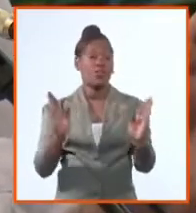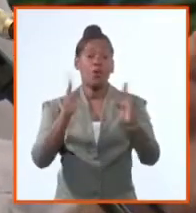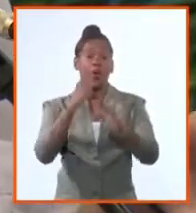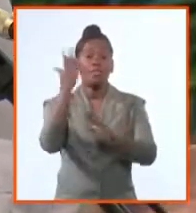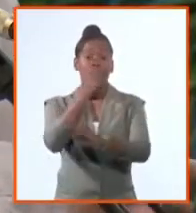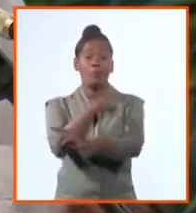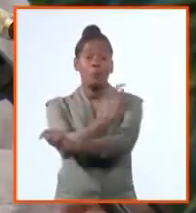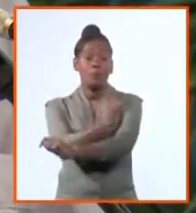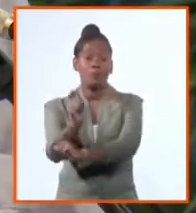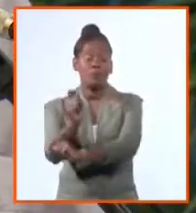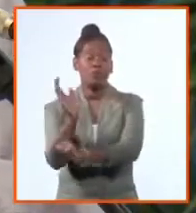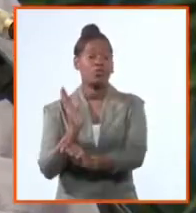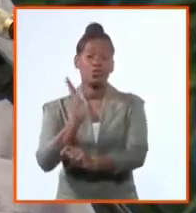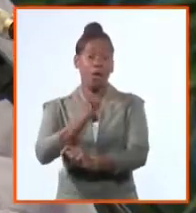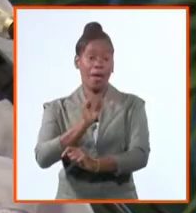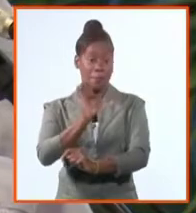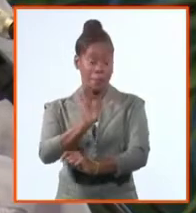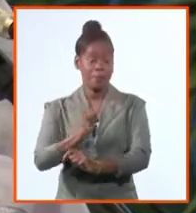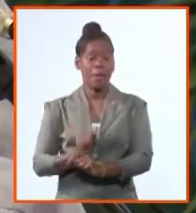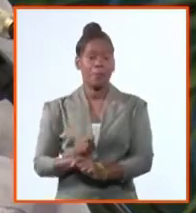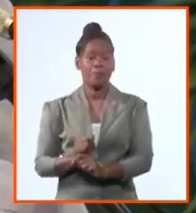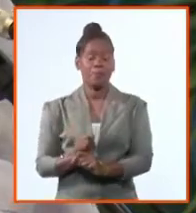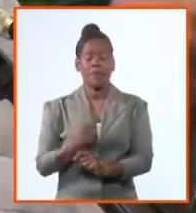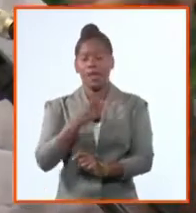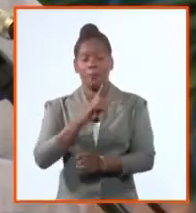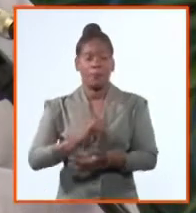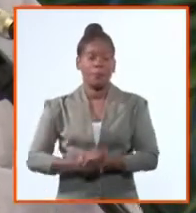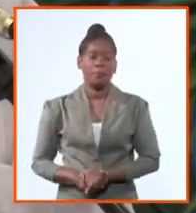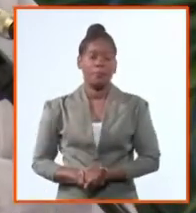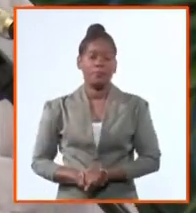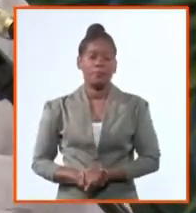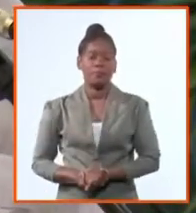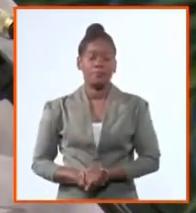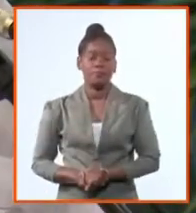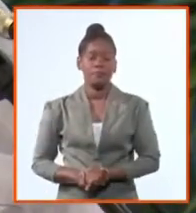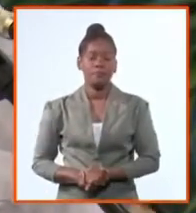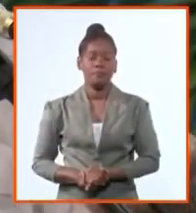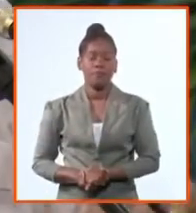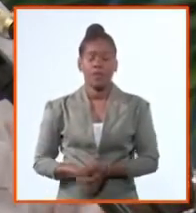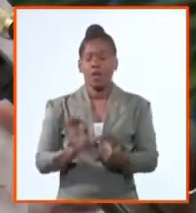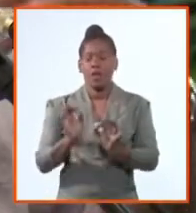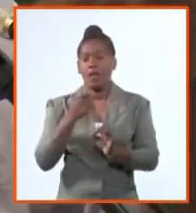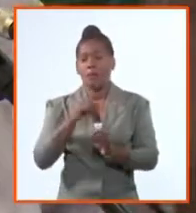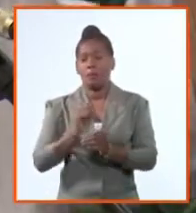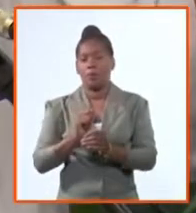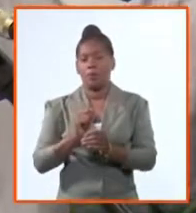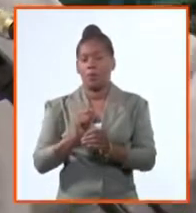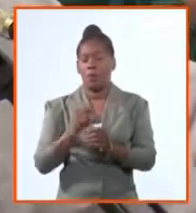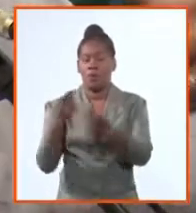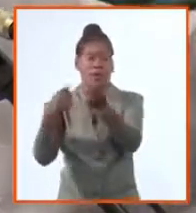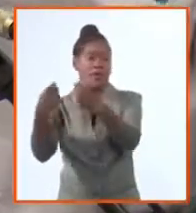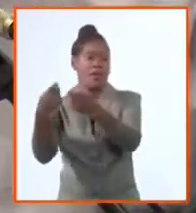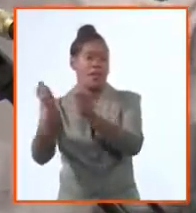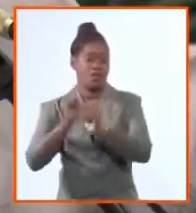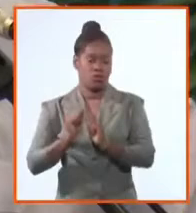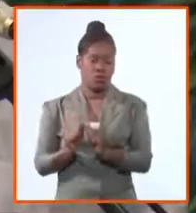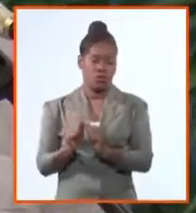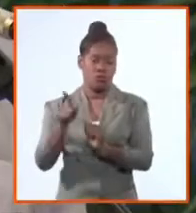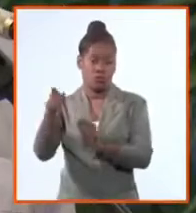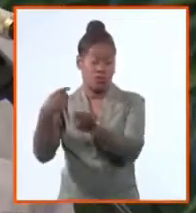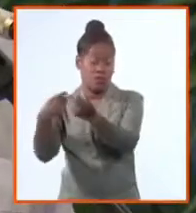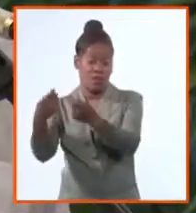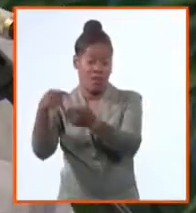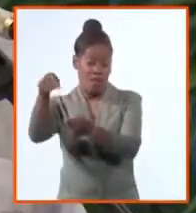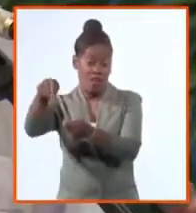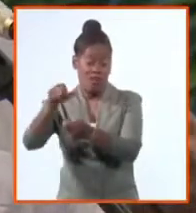en el socialismo. Y eso es una confusión muy grave, porque sí la tiene. Lo que pasa es que la inteligencia de la propiedad